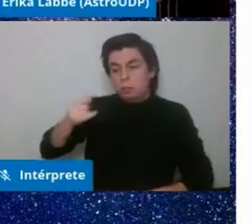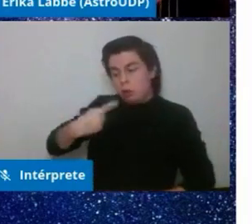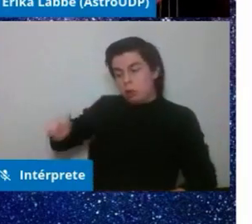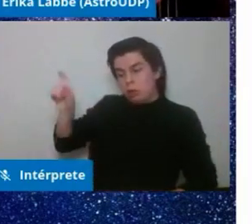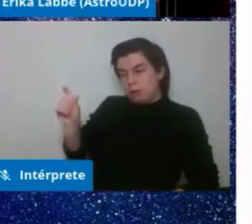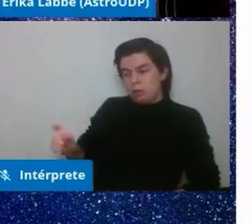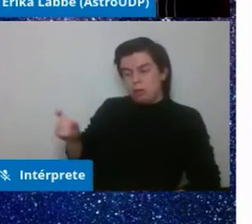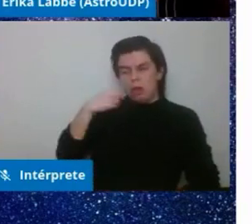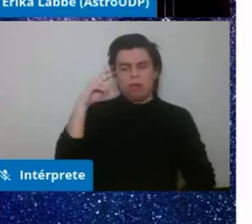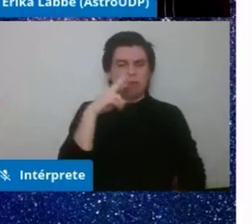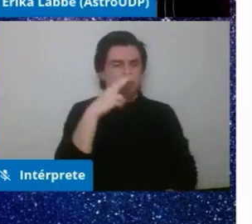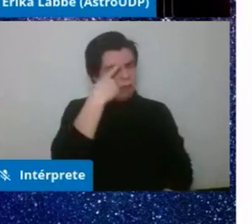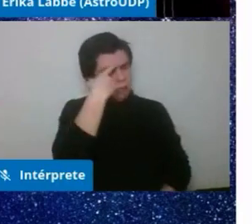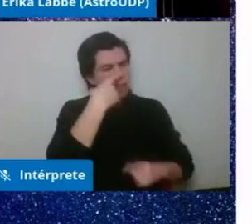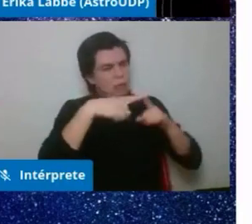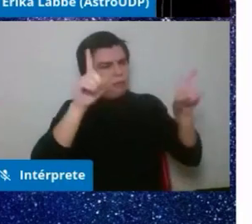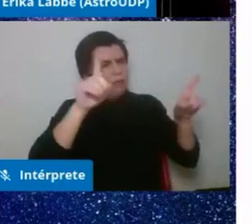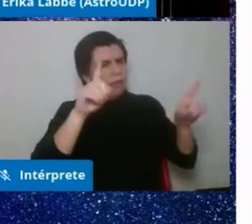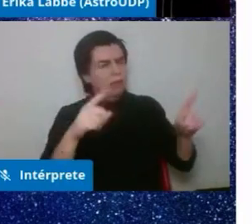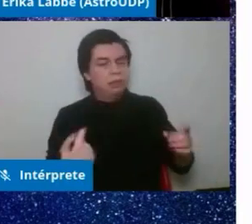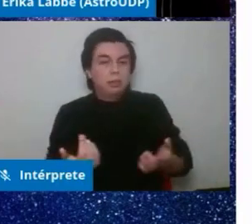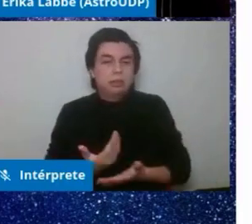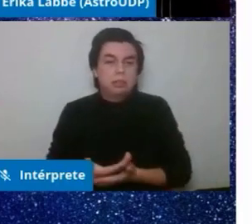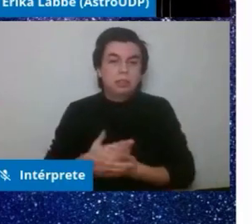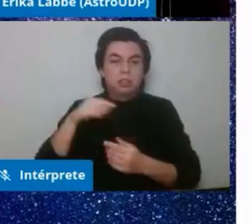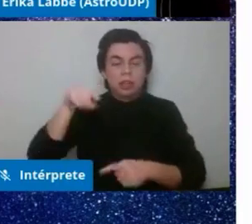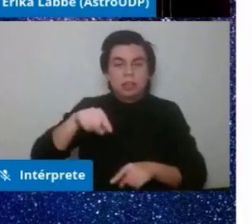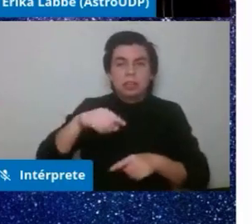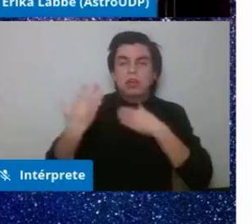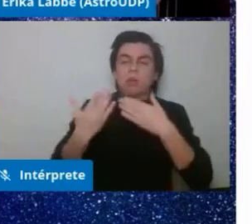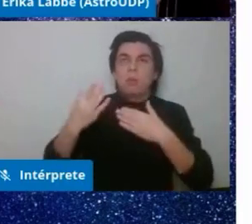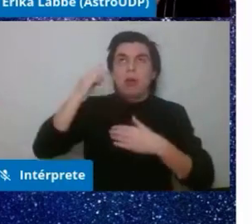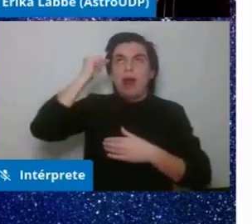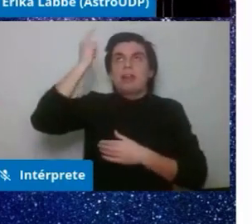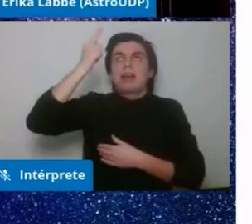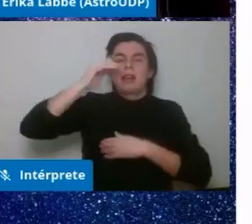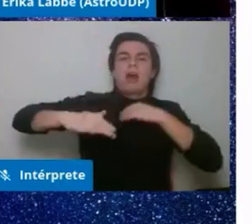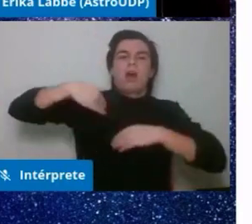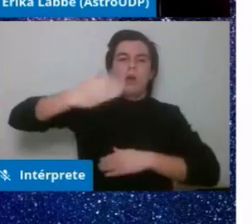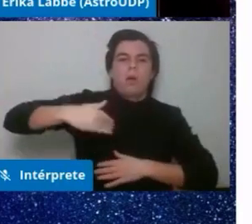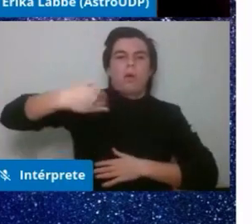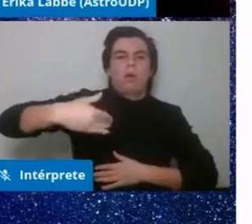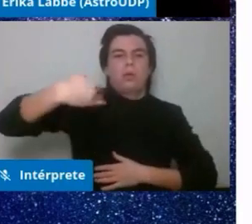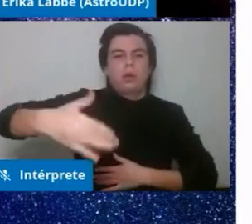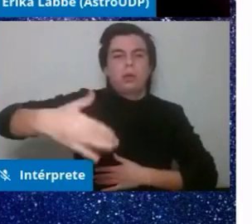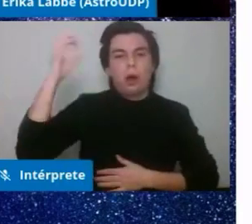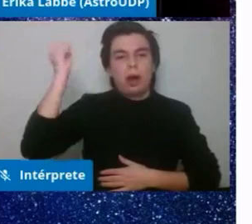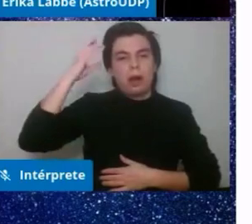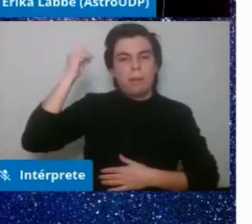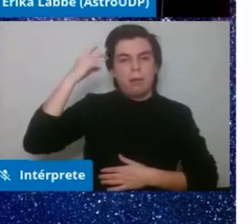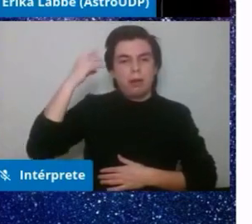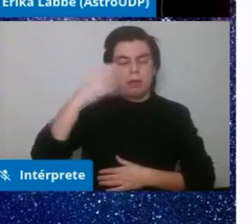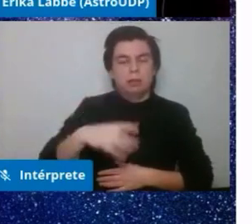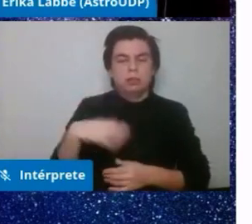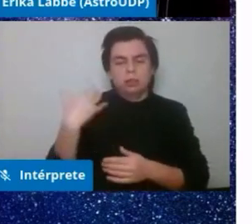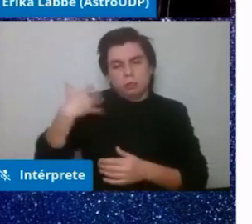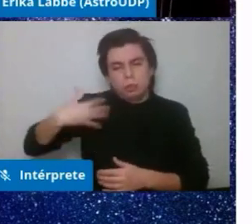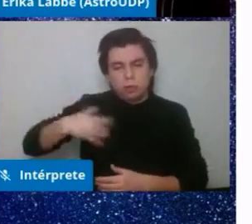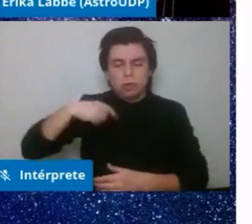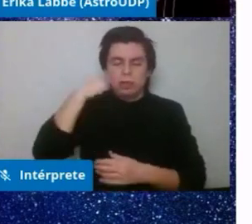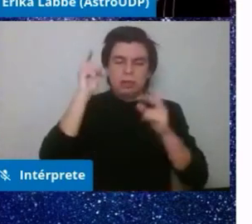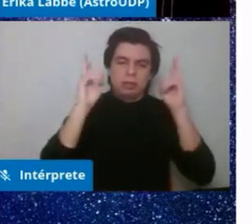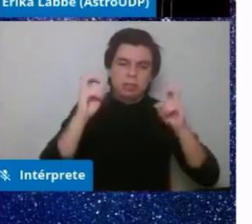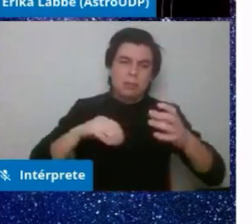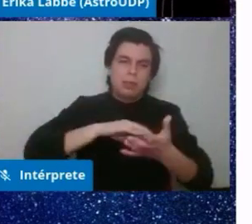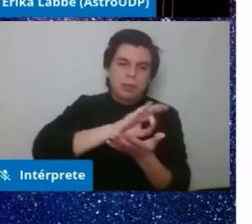no lo sabía. Entonces esa idea de seguir aprendiendo es algo que está muy potente en este concepto de diseño universal y yo creo que